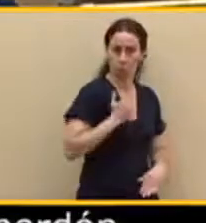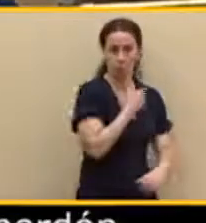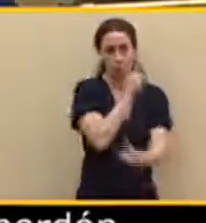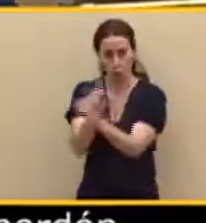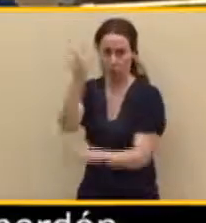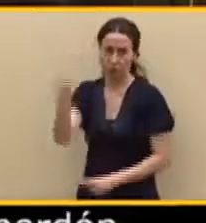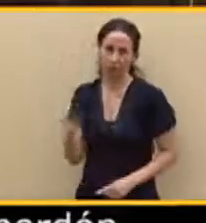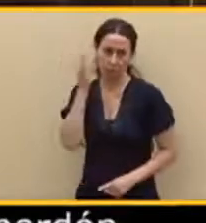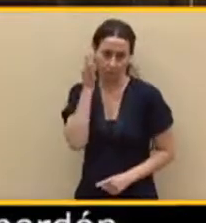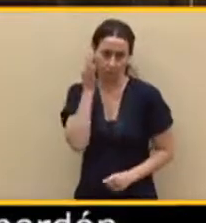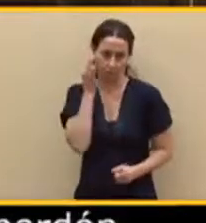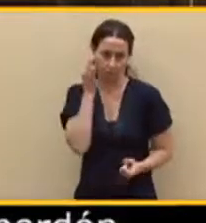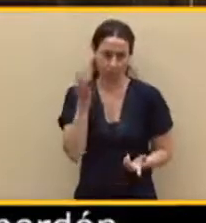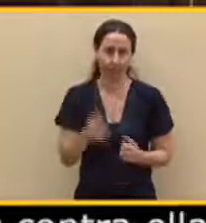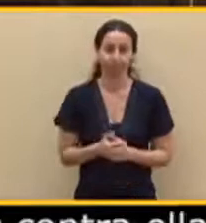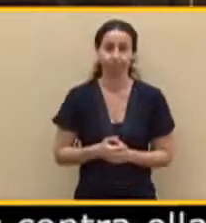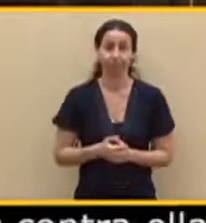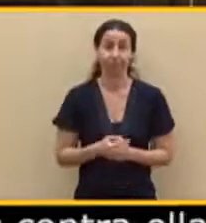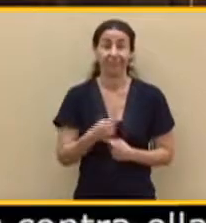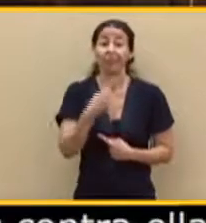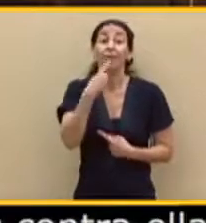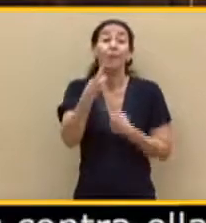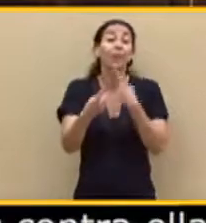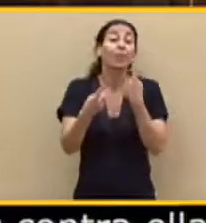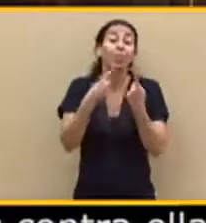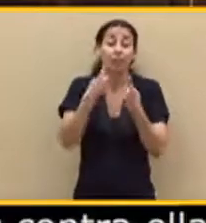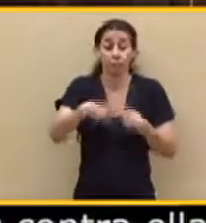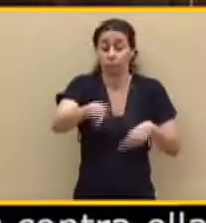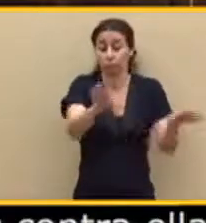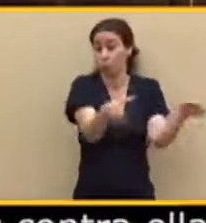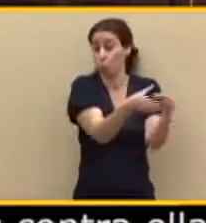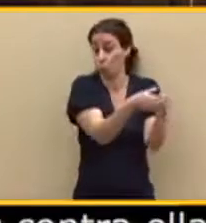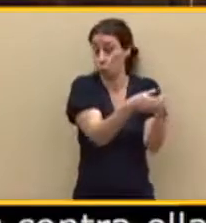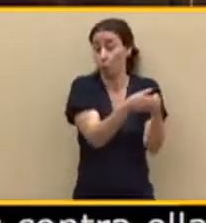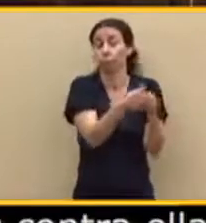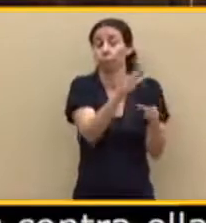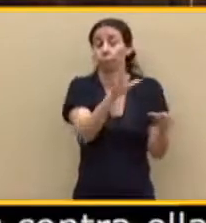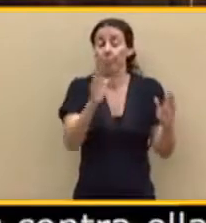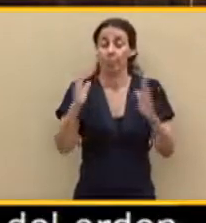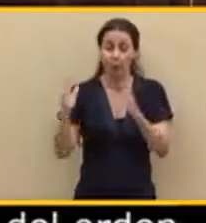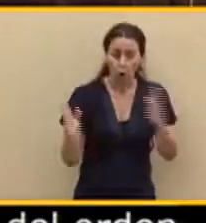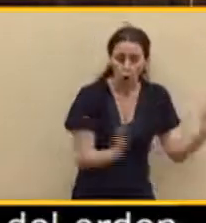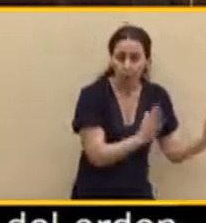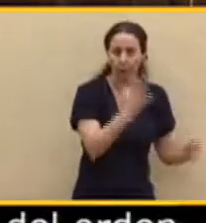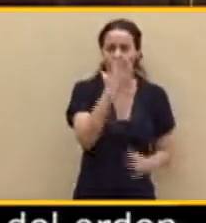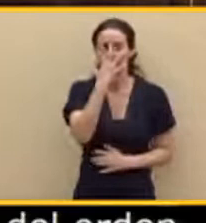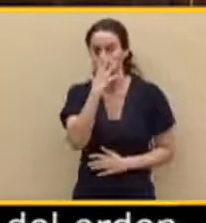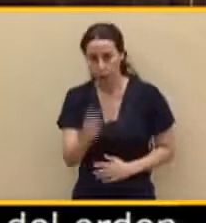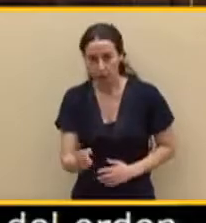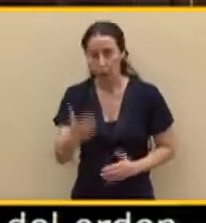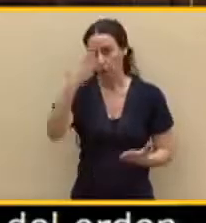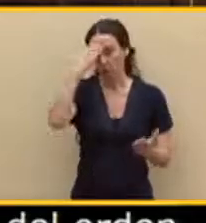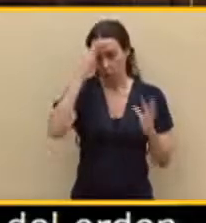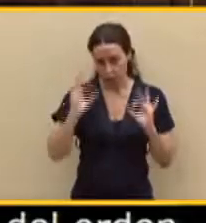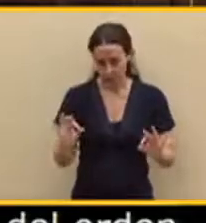Dicen, señorías, dicen ustedes que son el partido del orden, de lo sensato, de lo serio. Pero fíjense